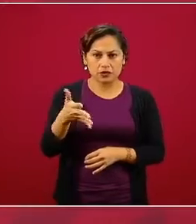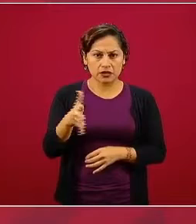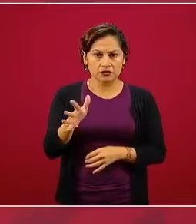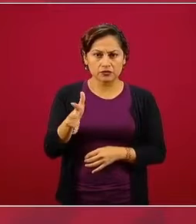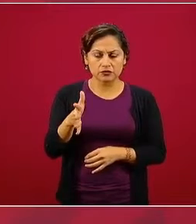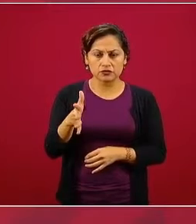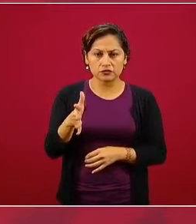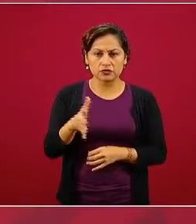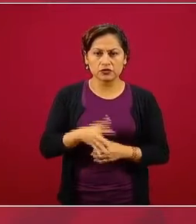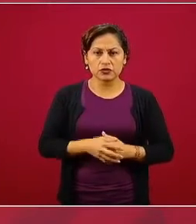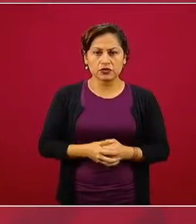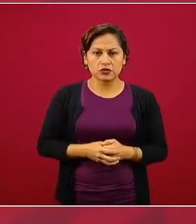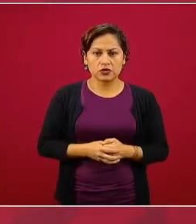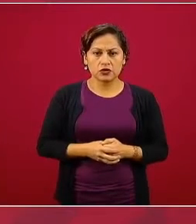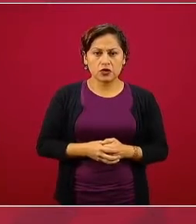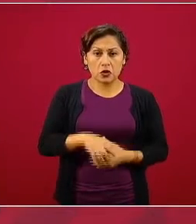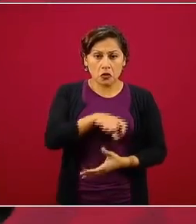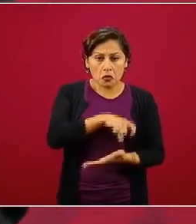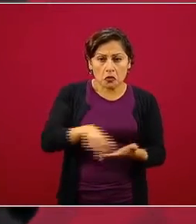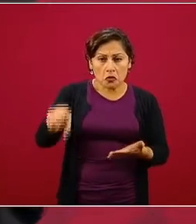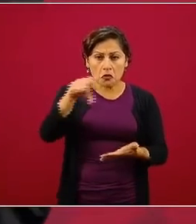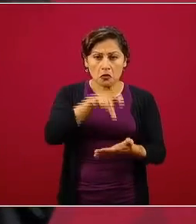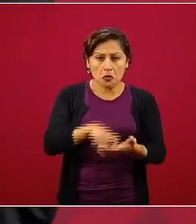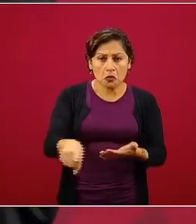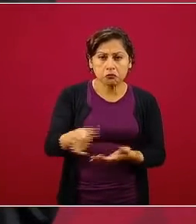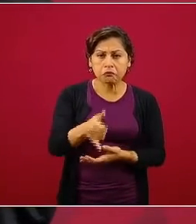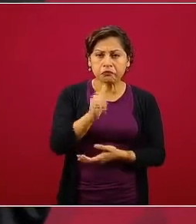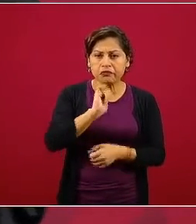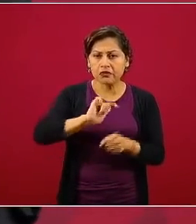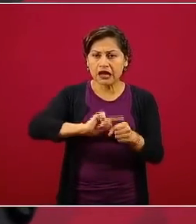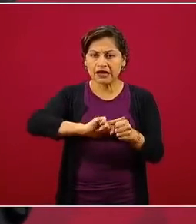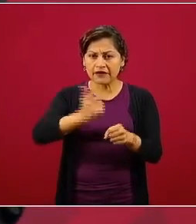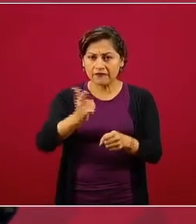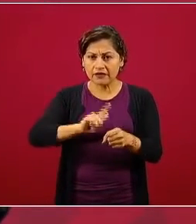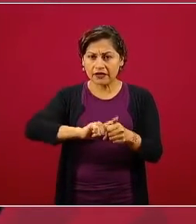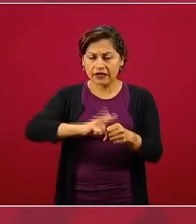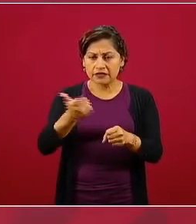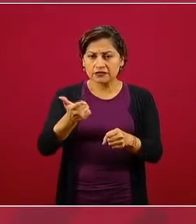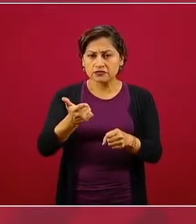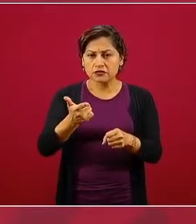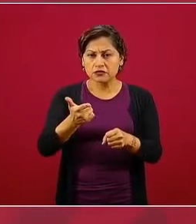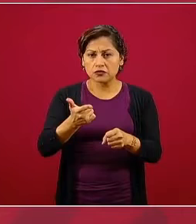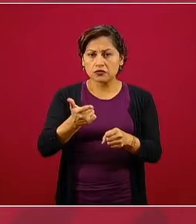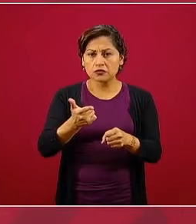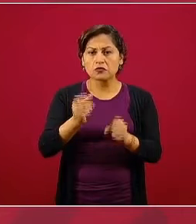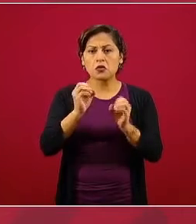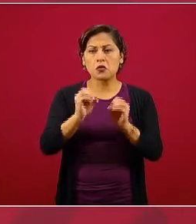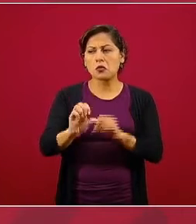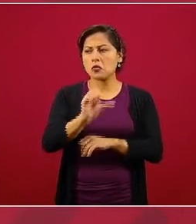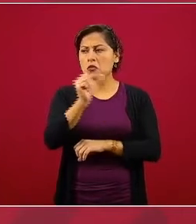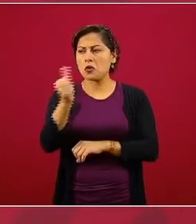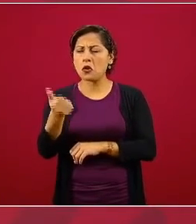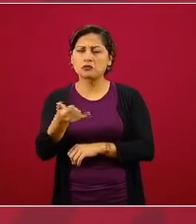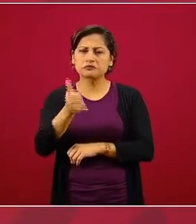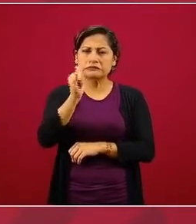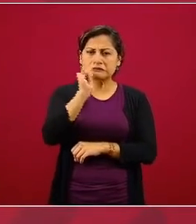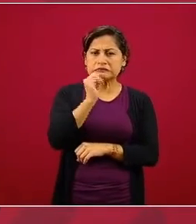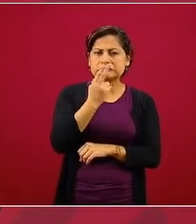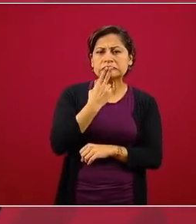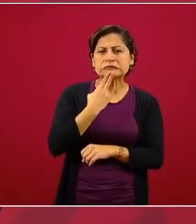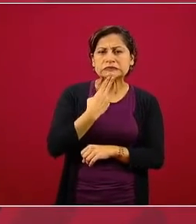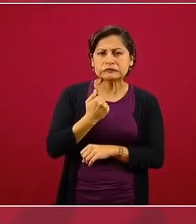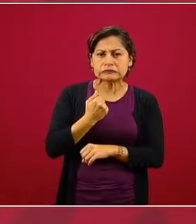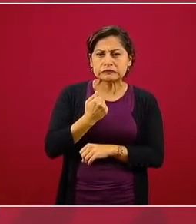de refrescos, de bebidas azucaradas en el